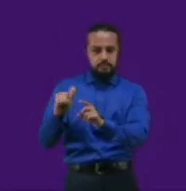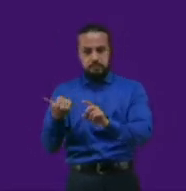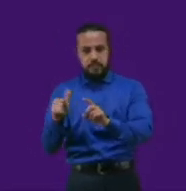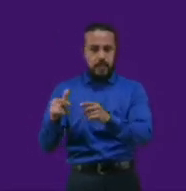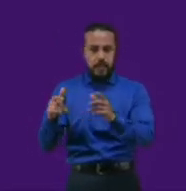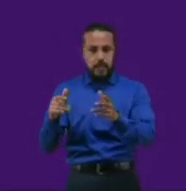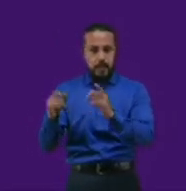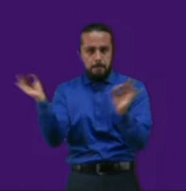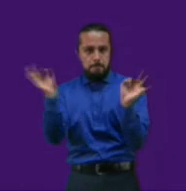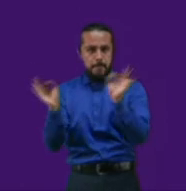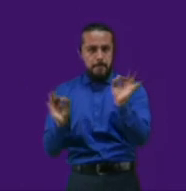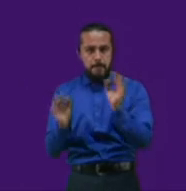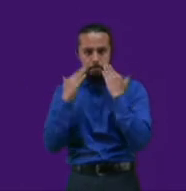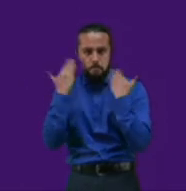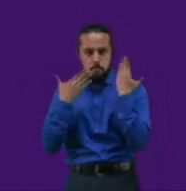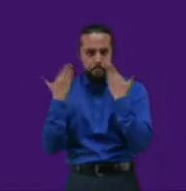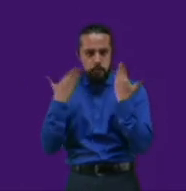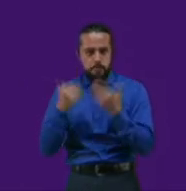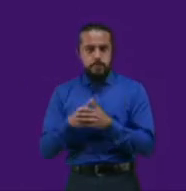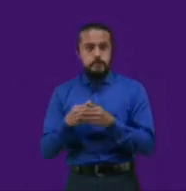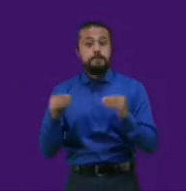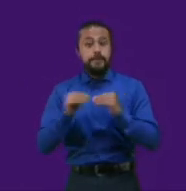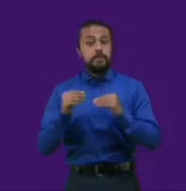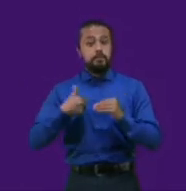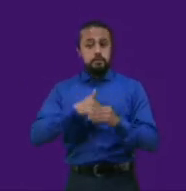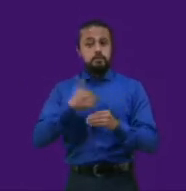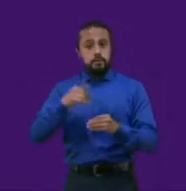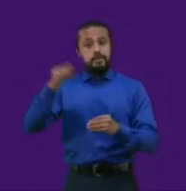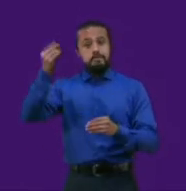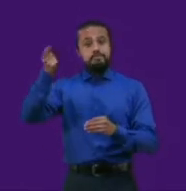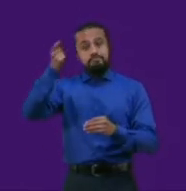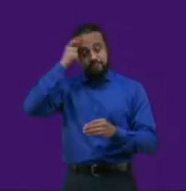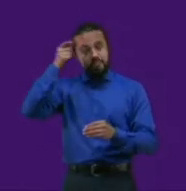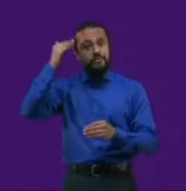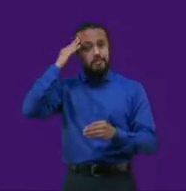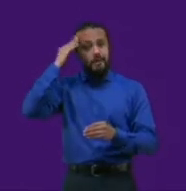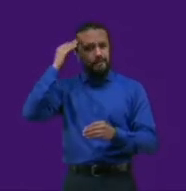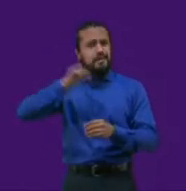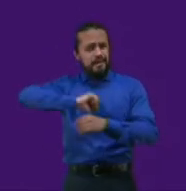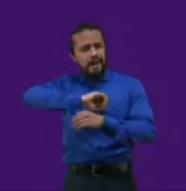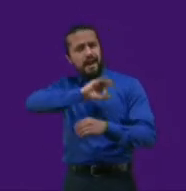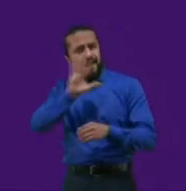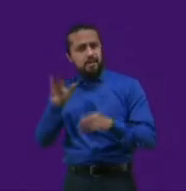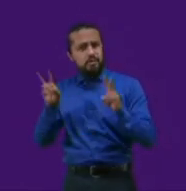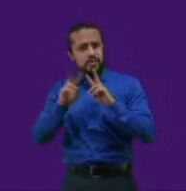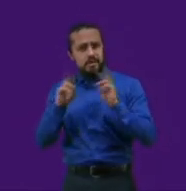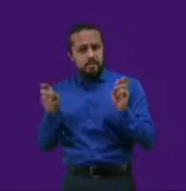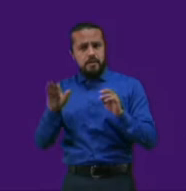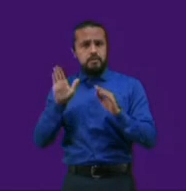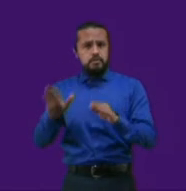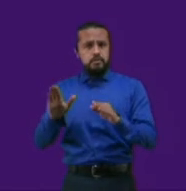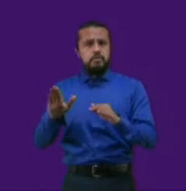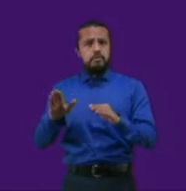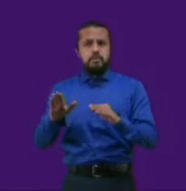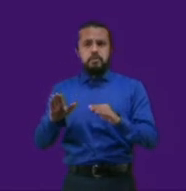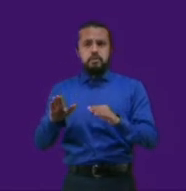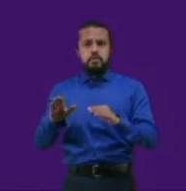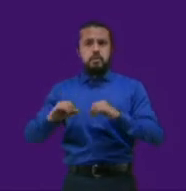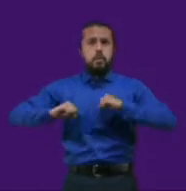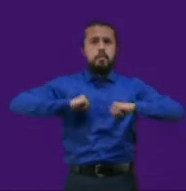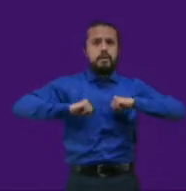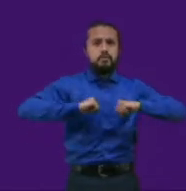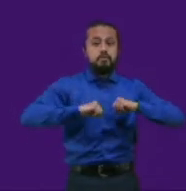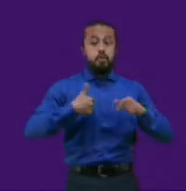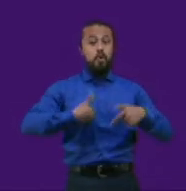Y nosotros, a pesar de que teníamos muy claro la digitalización total de la operación, pues en la calle a mí me pasaba